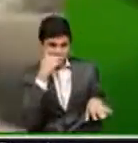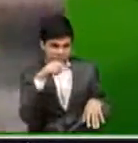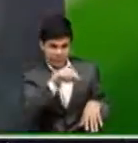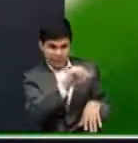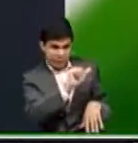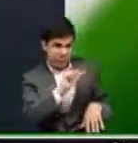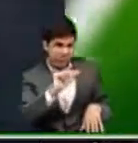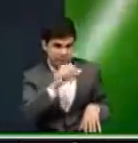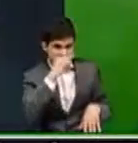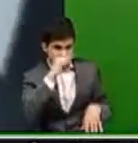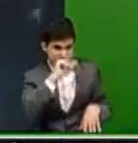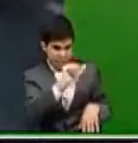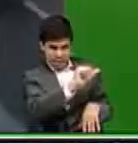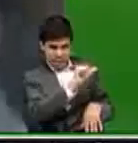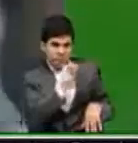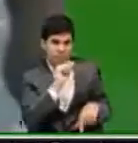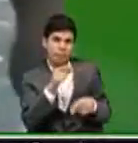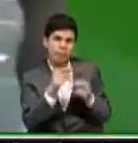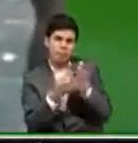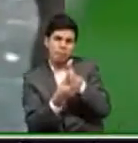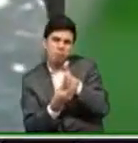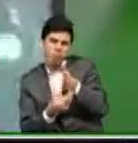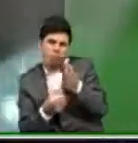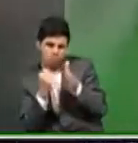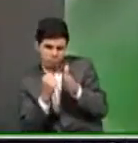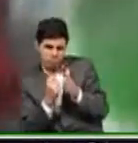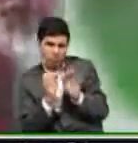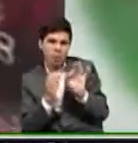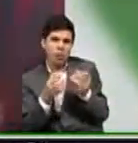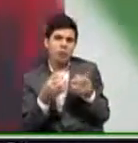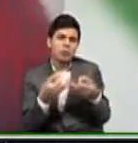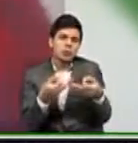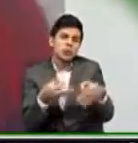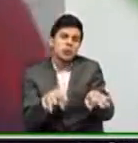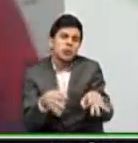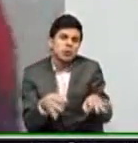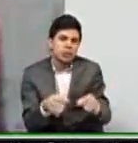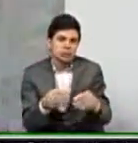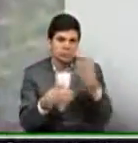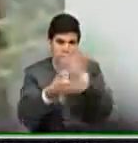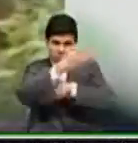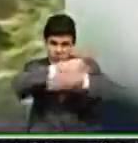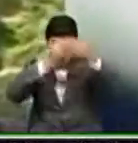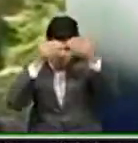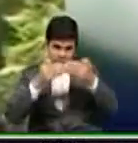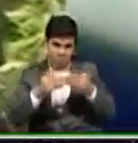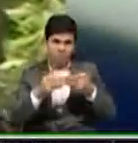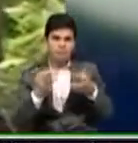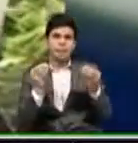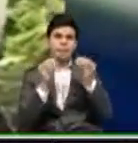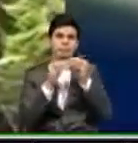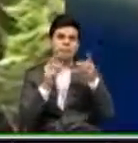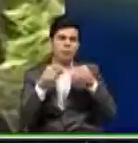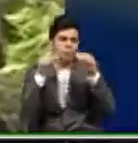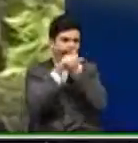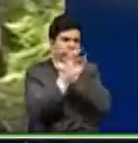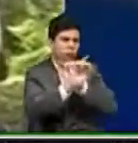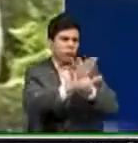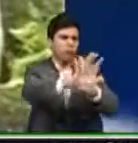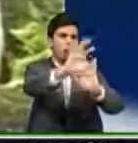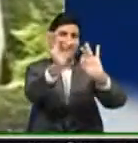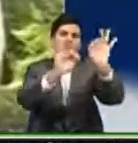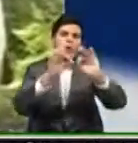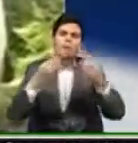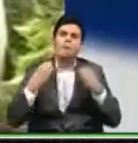niñas, las personas de clase baja o de una casta inferior, los discapacitados, las personas desplazadas y las que viven